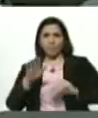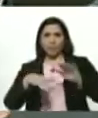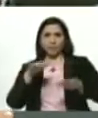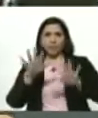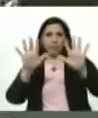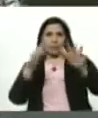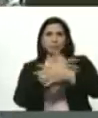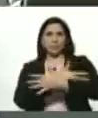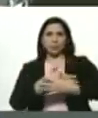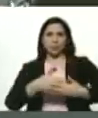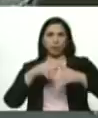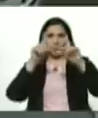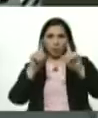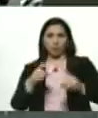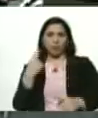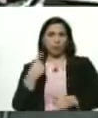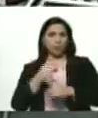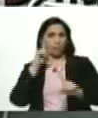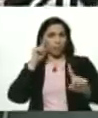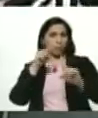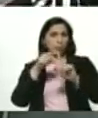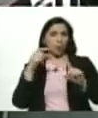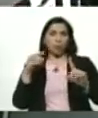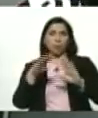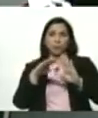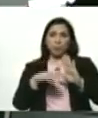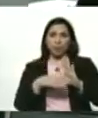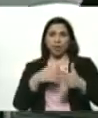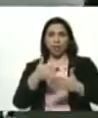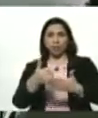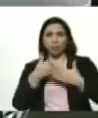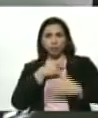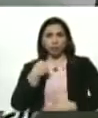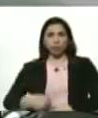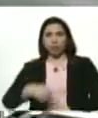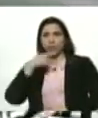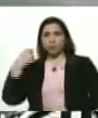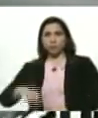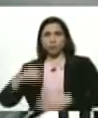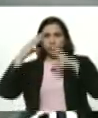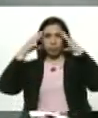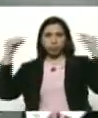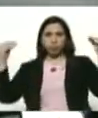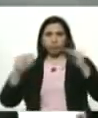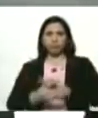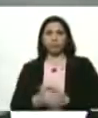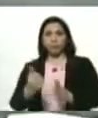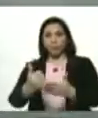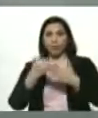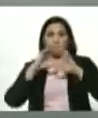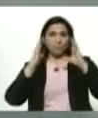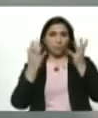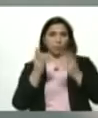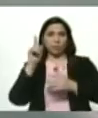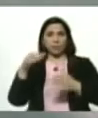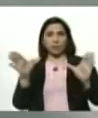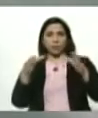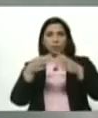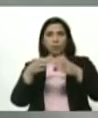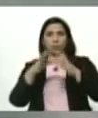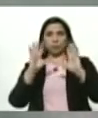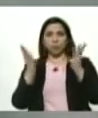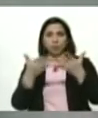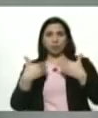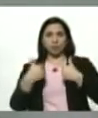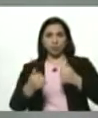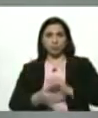una meta tenemos que cumplir con la ayuda de china de rusia de vietnam con la ayuda del mundo la organización mundial de la